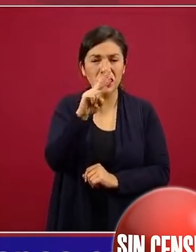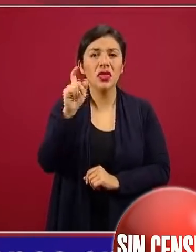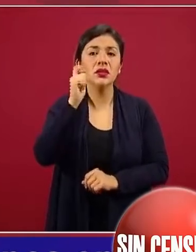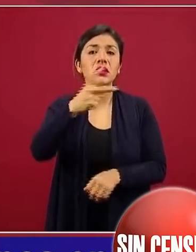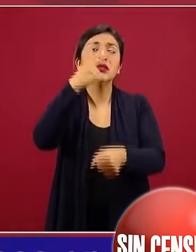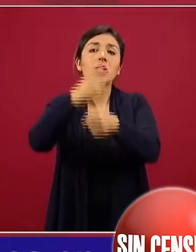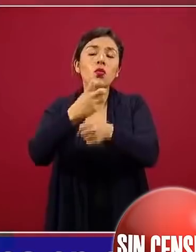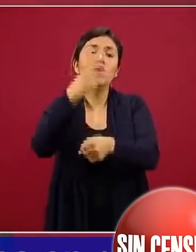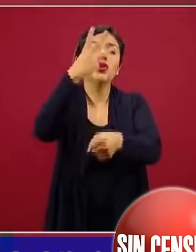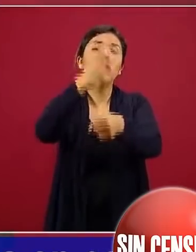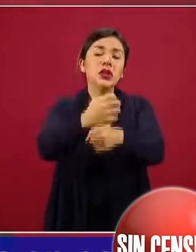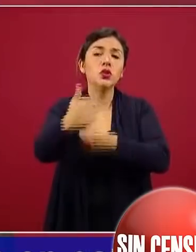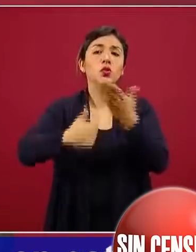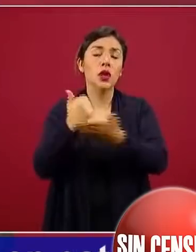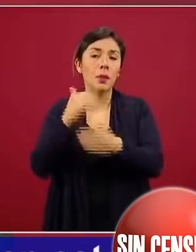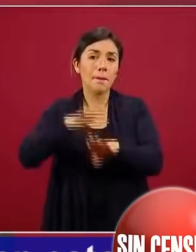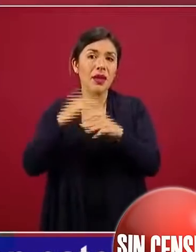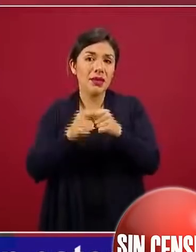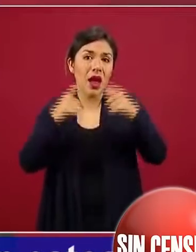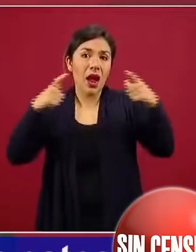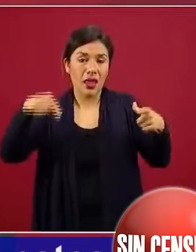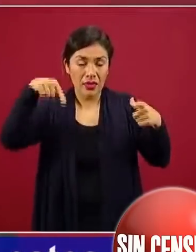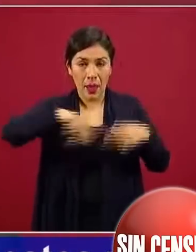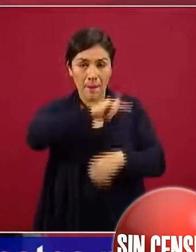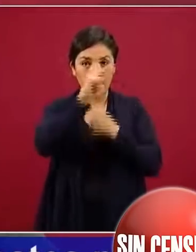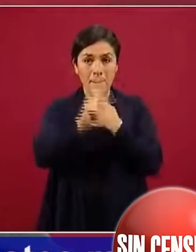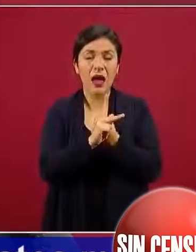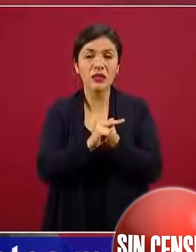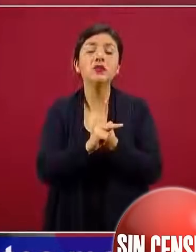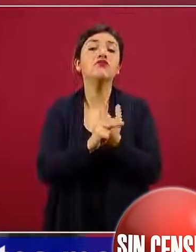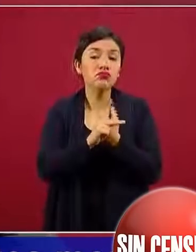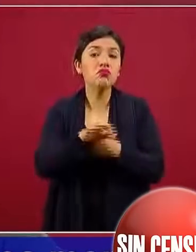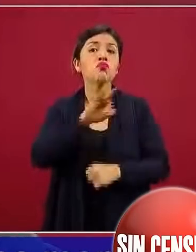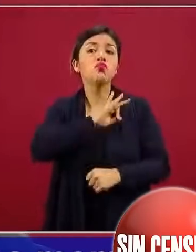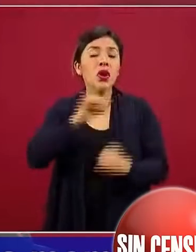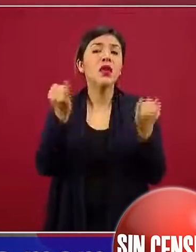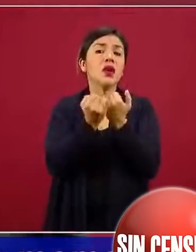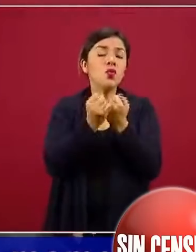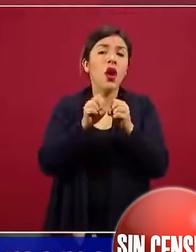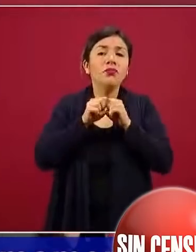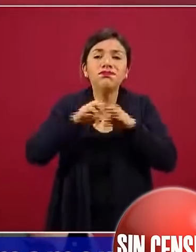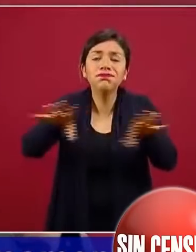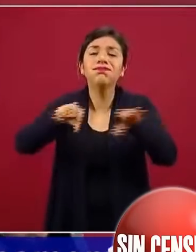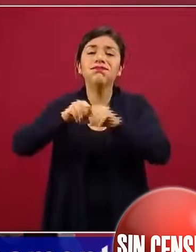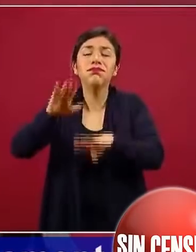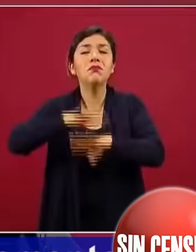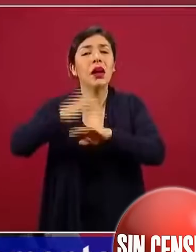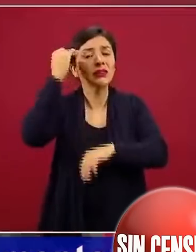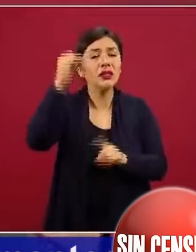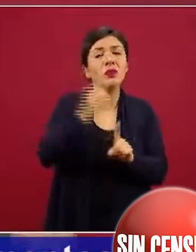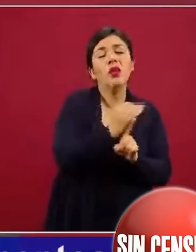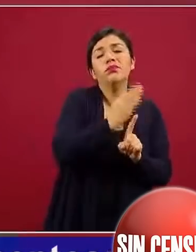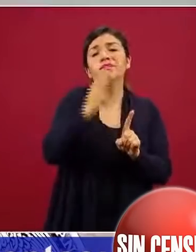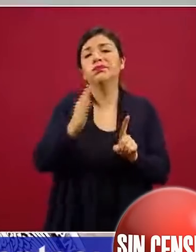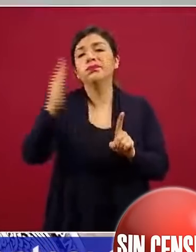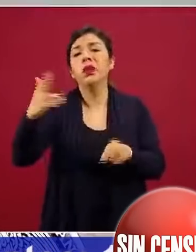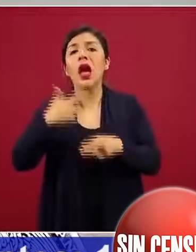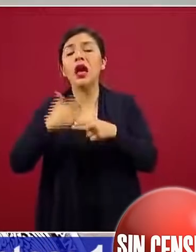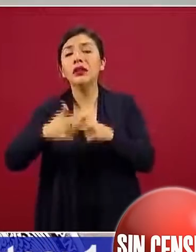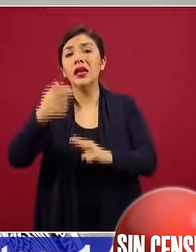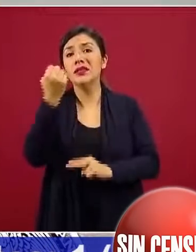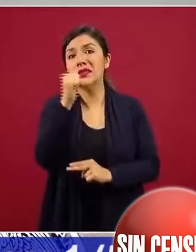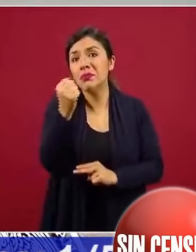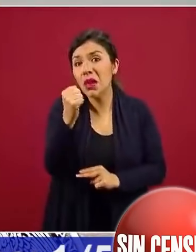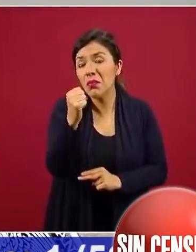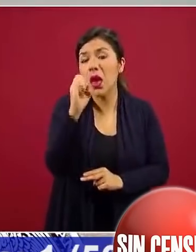segunda y tercera metrópolis más grandes del país, pueden extender también su periodo de transmisión posiblemente hasta